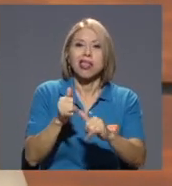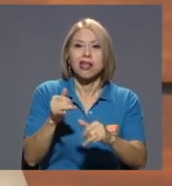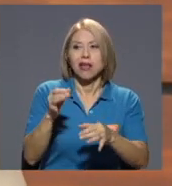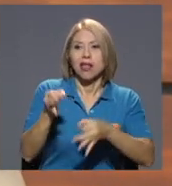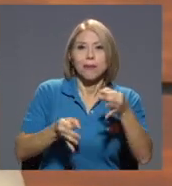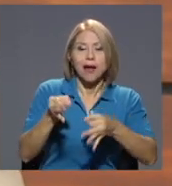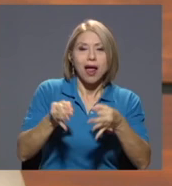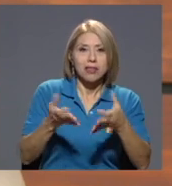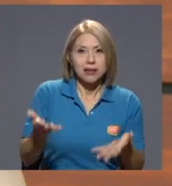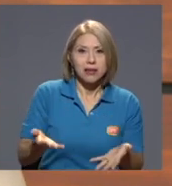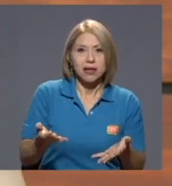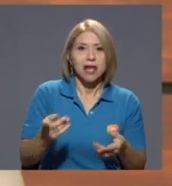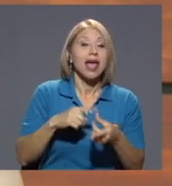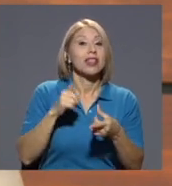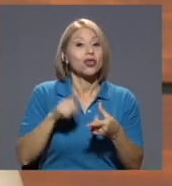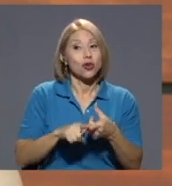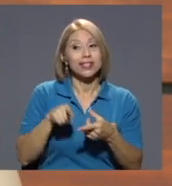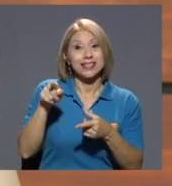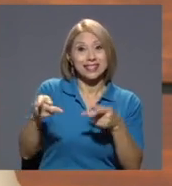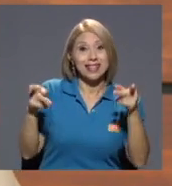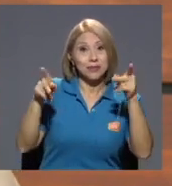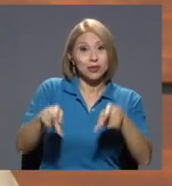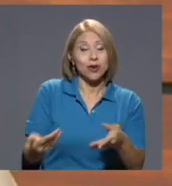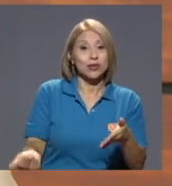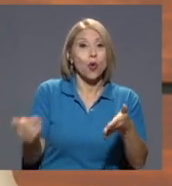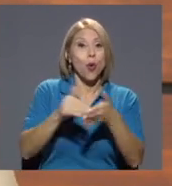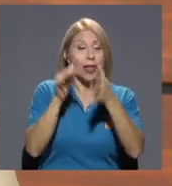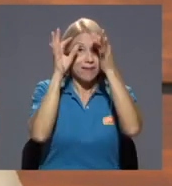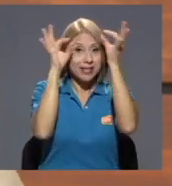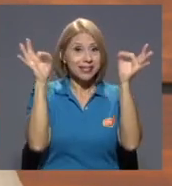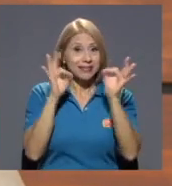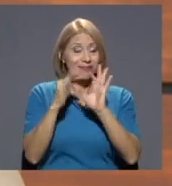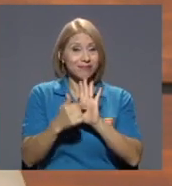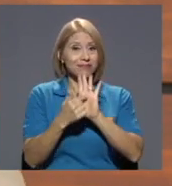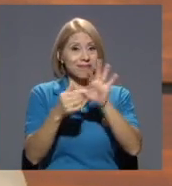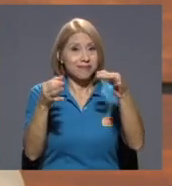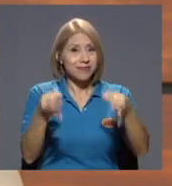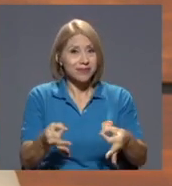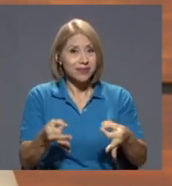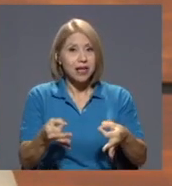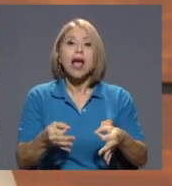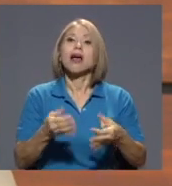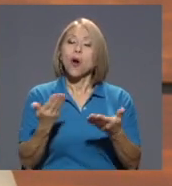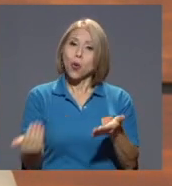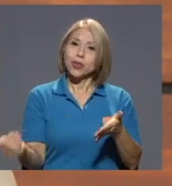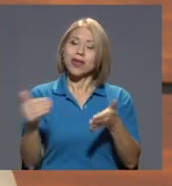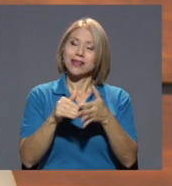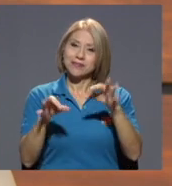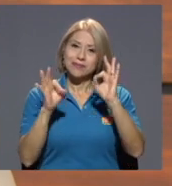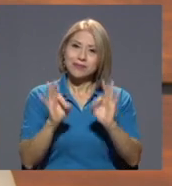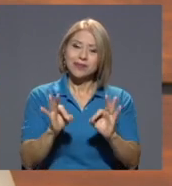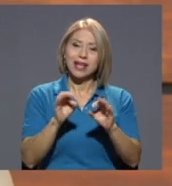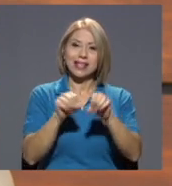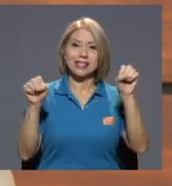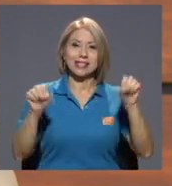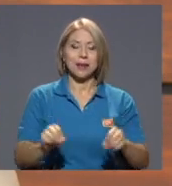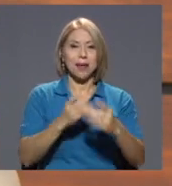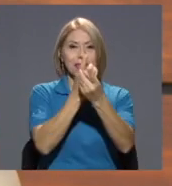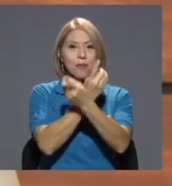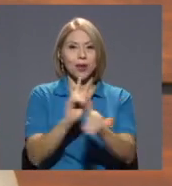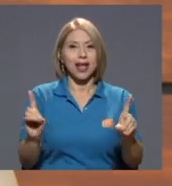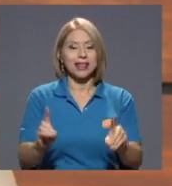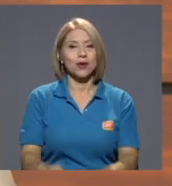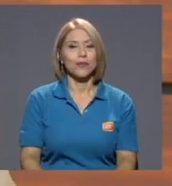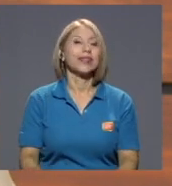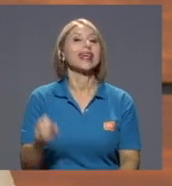vendría a retomar el tema democrático en un sistema que se dice democrático si el tema de la criminalización